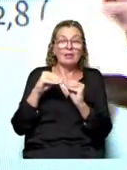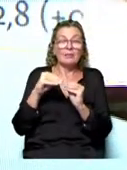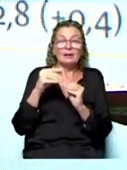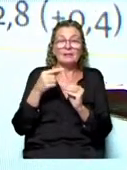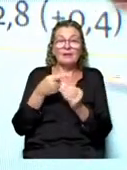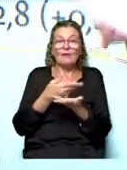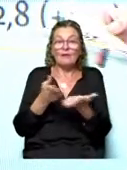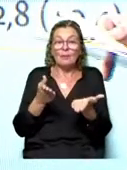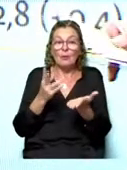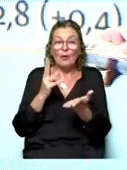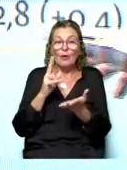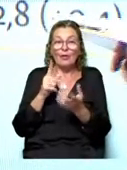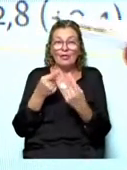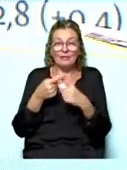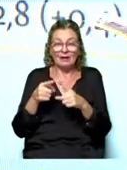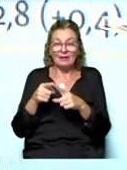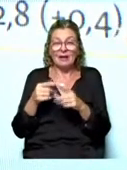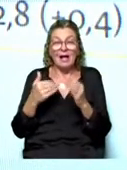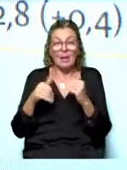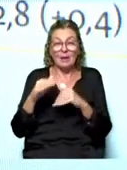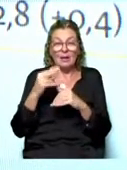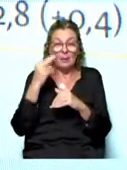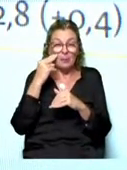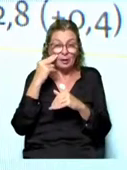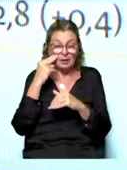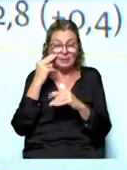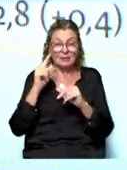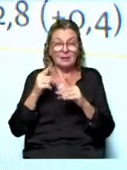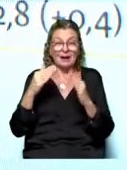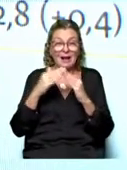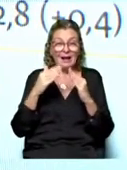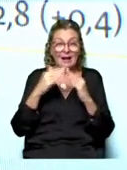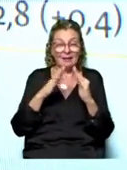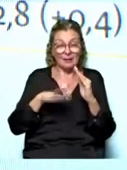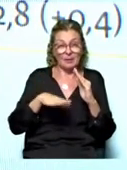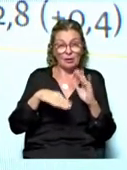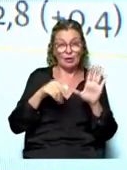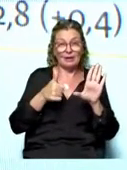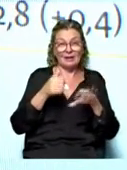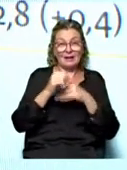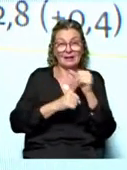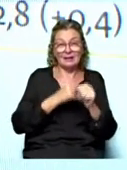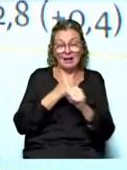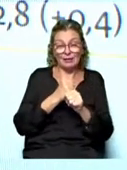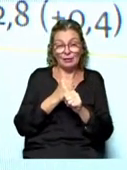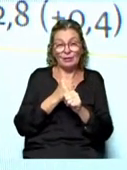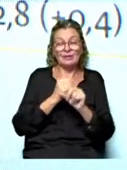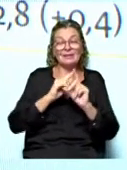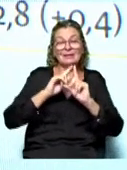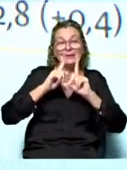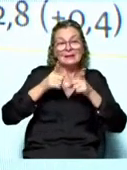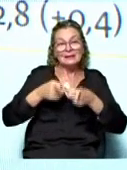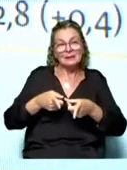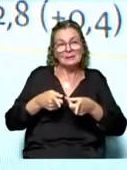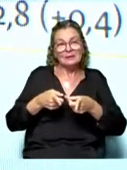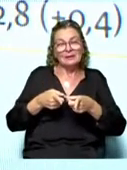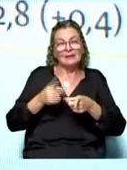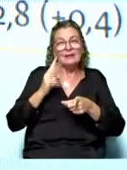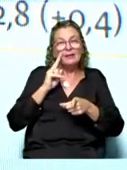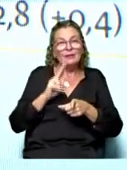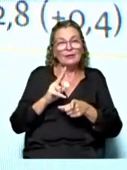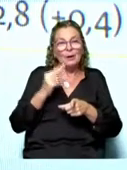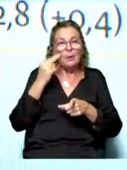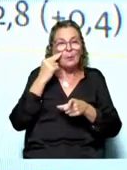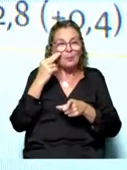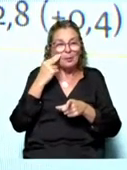otras conclusiones, que además de afectarse sobre todo a los hogares con niños menores de 6 años, también se ven